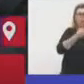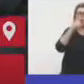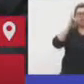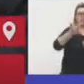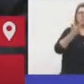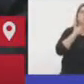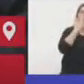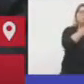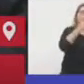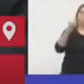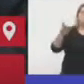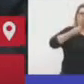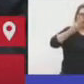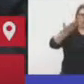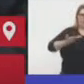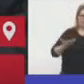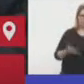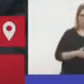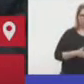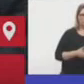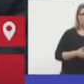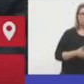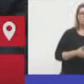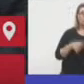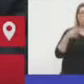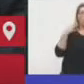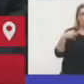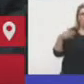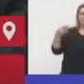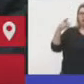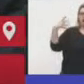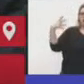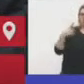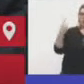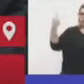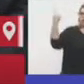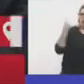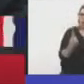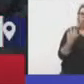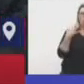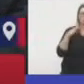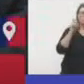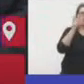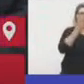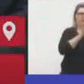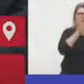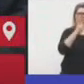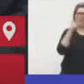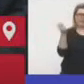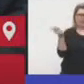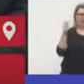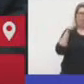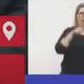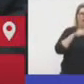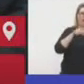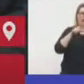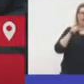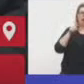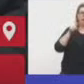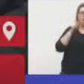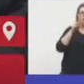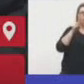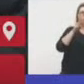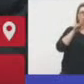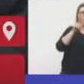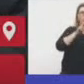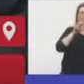las reglas electorales a menos de un año, demuestra su debilidad, pero también su poder de daño. Pero iremos a internas y ofreceremos a